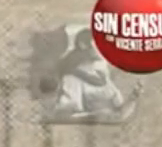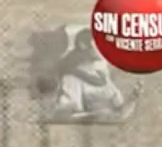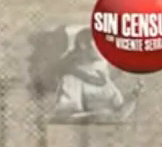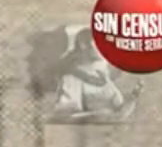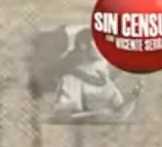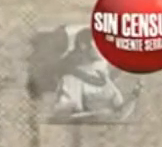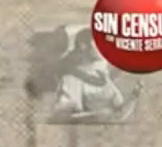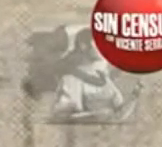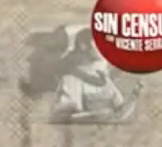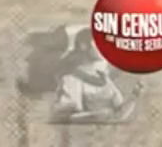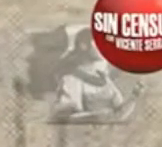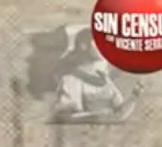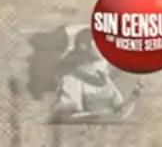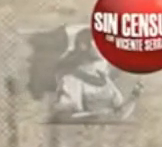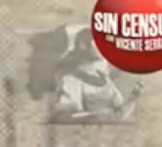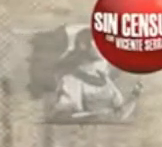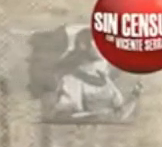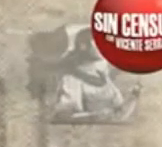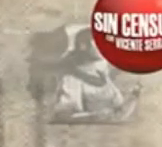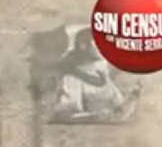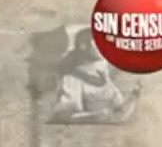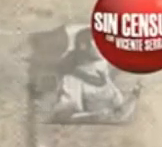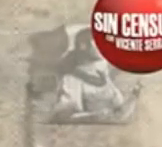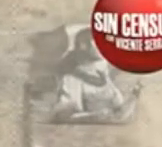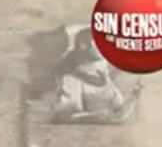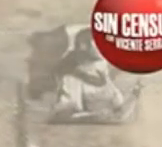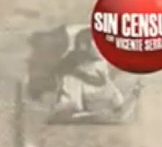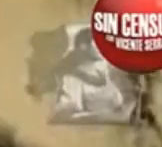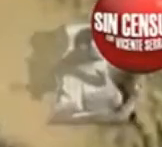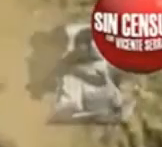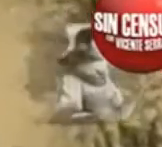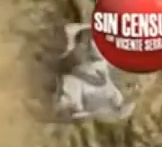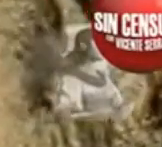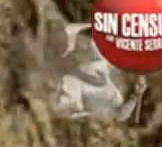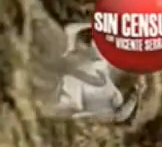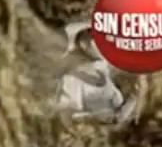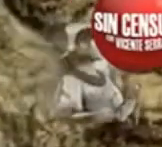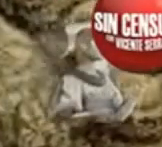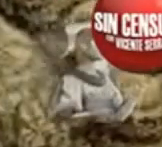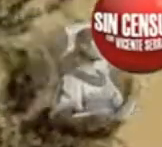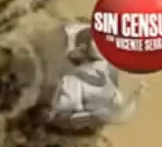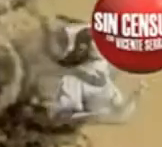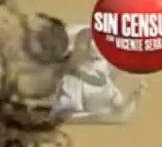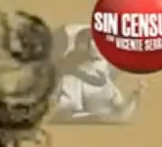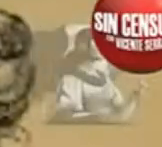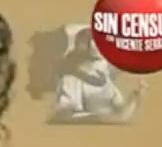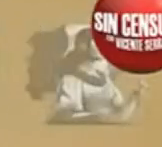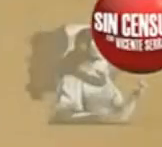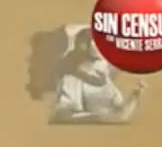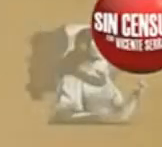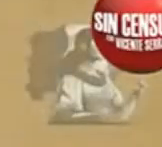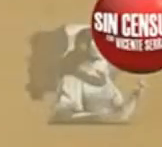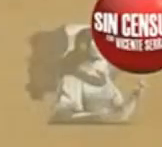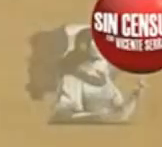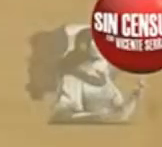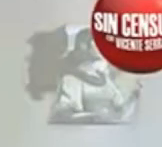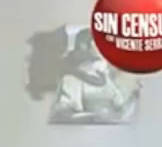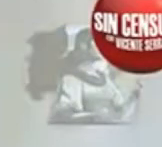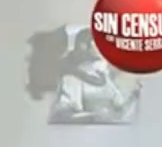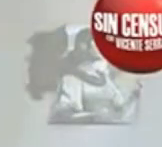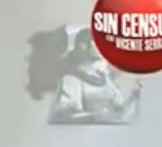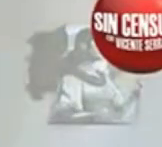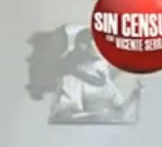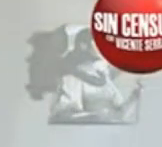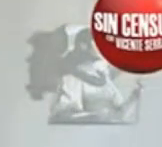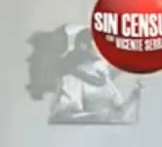Ignacio Ramírez, la conciencia más radical del siglo XIX, fue uno de los primeros defensores de los derechos de las mujeres, de